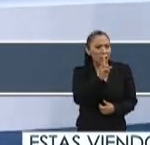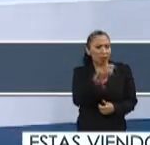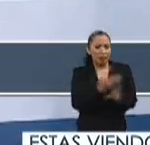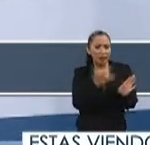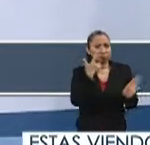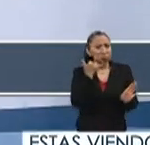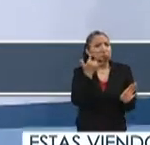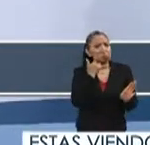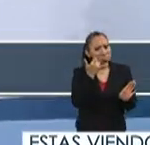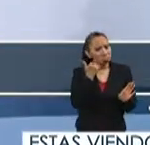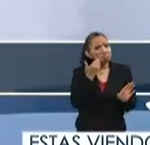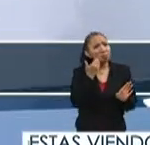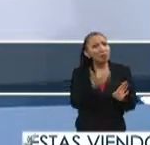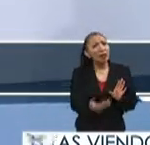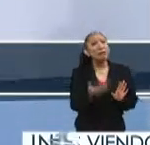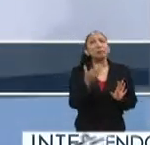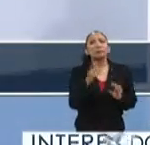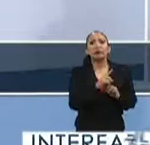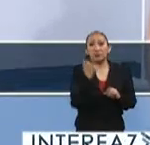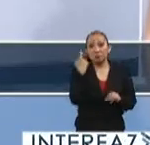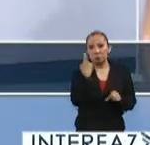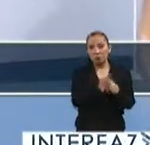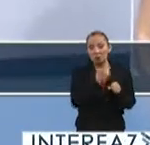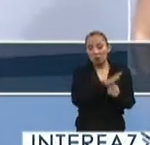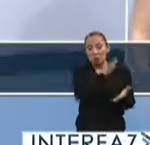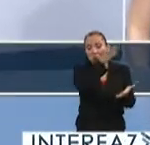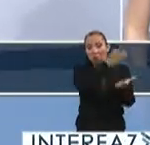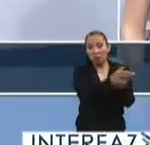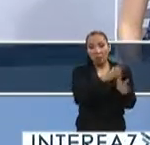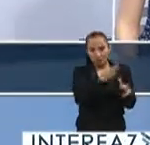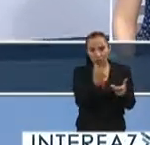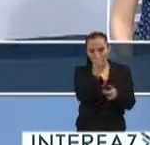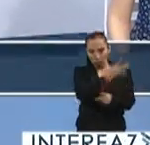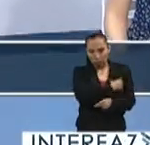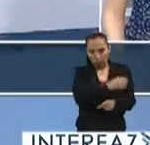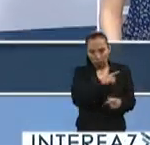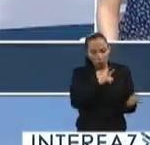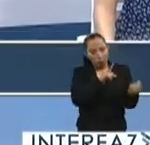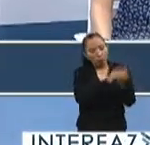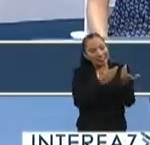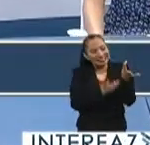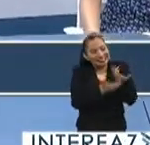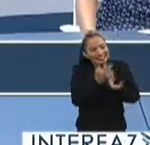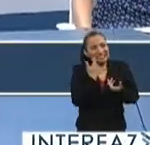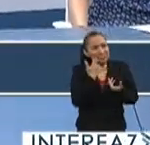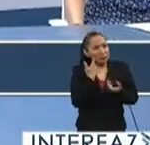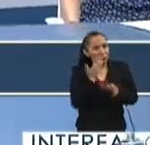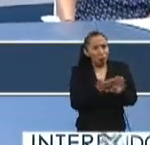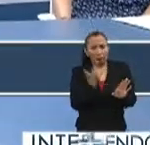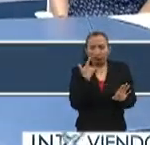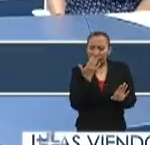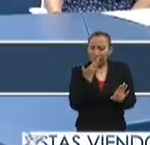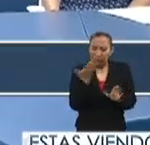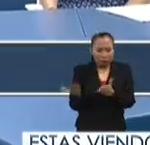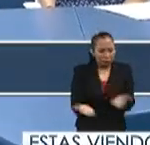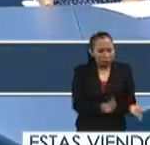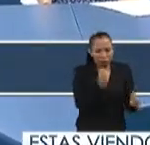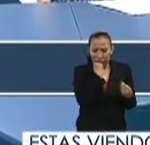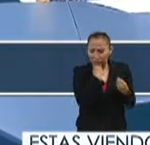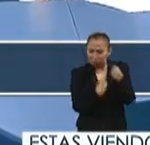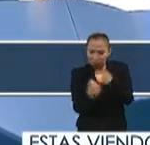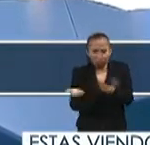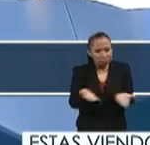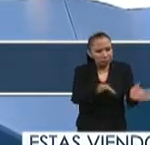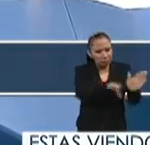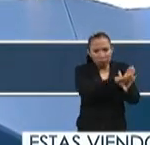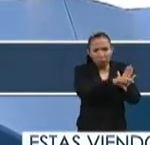muy amigables. En realidad desde que el primer momento que llegué, primero me recibió su hijo, fueron demasiado amigables, me ofrecieron comida, me